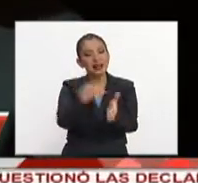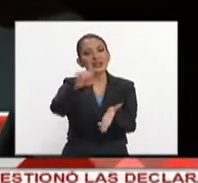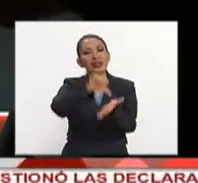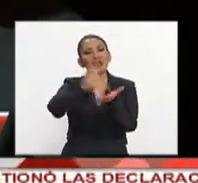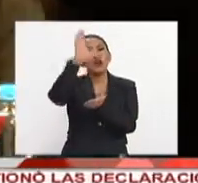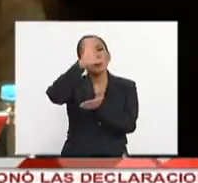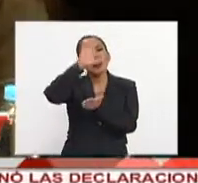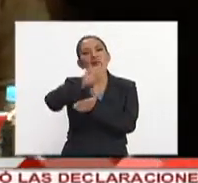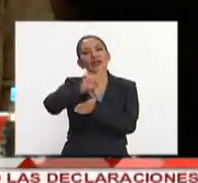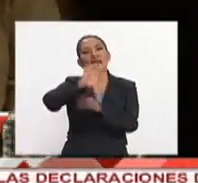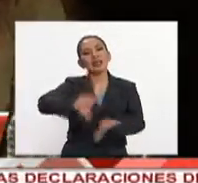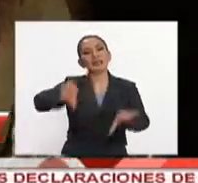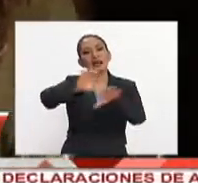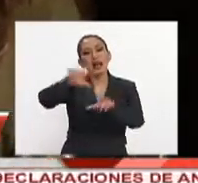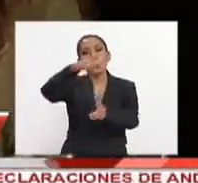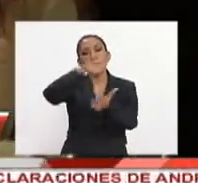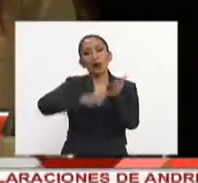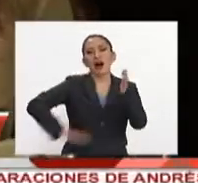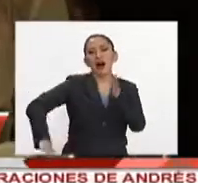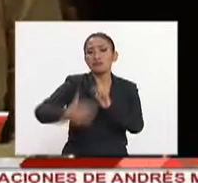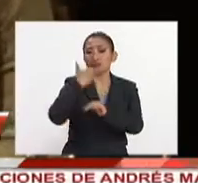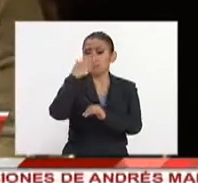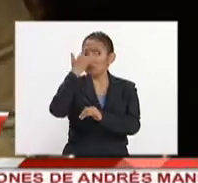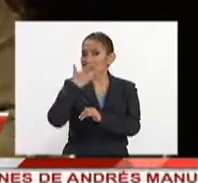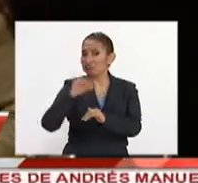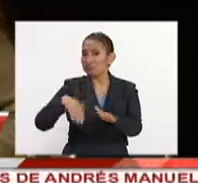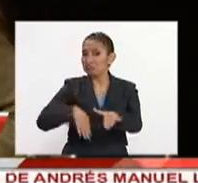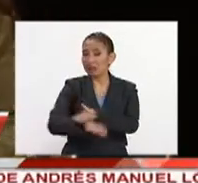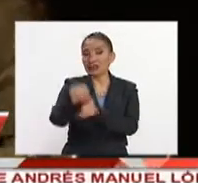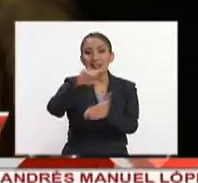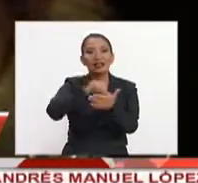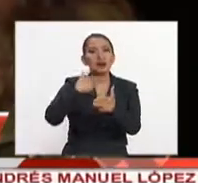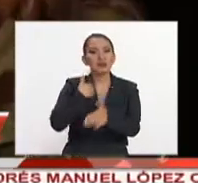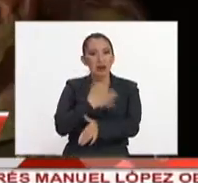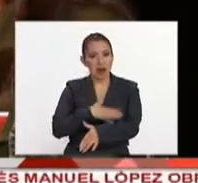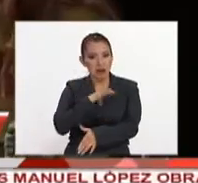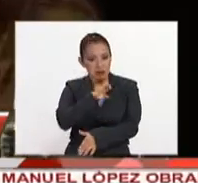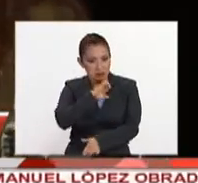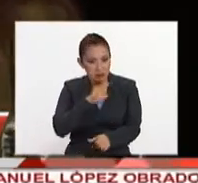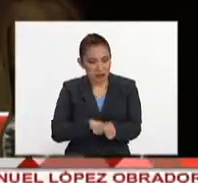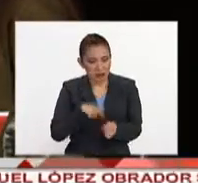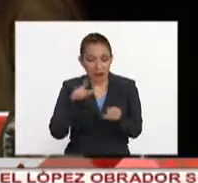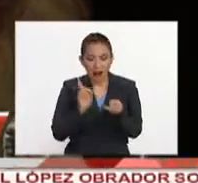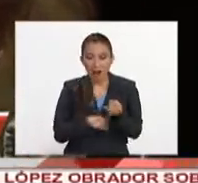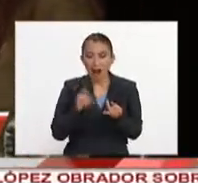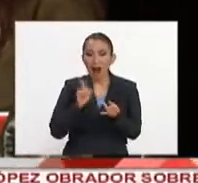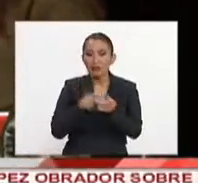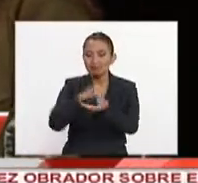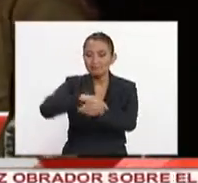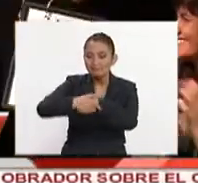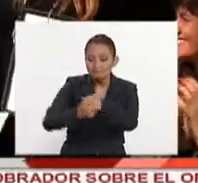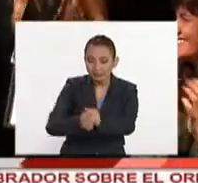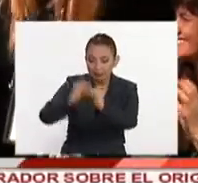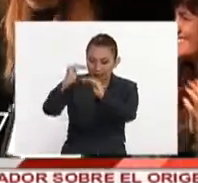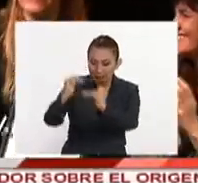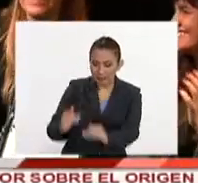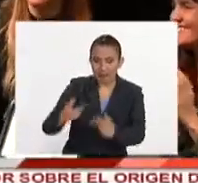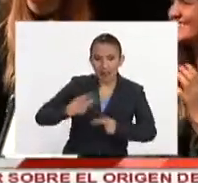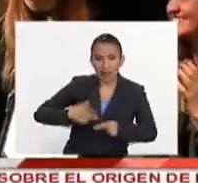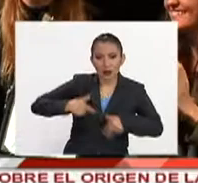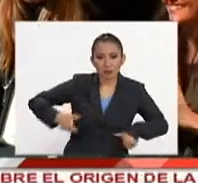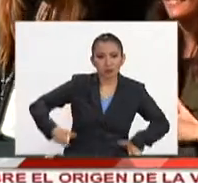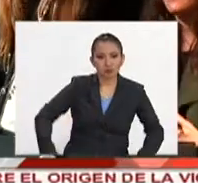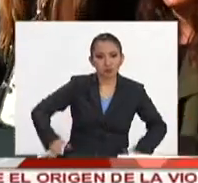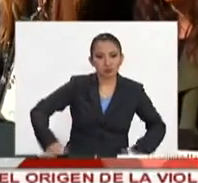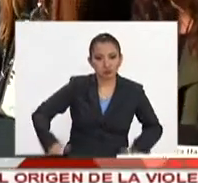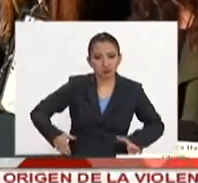Cultura Digital como un espacio 100% accesible. Este centro cuenta con sanitarios especiales, lavamanos bajos para las personas en silla